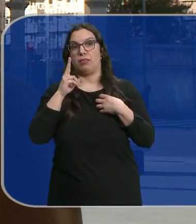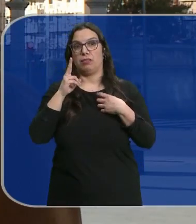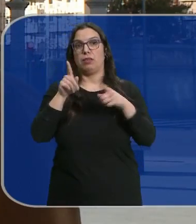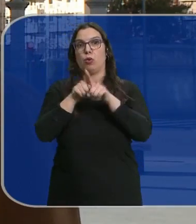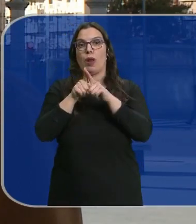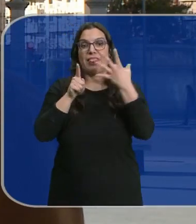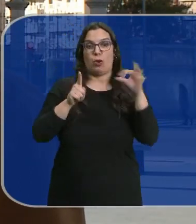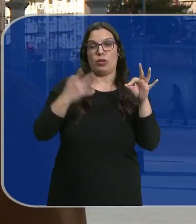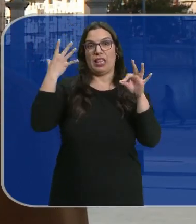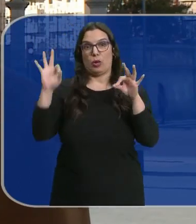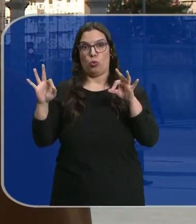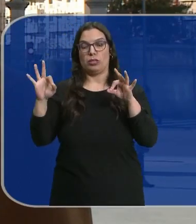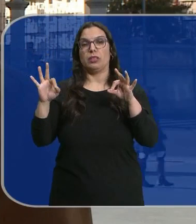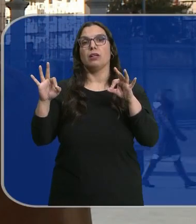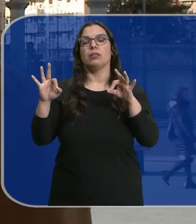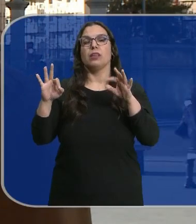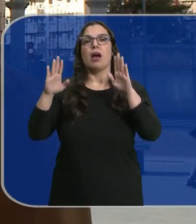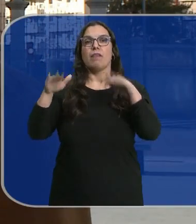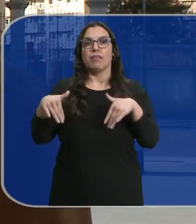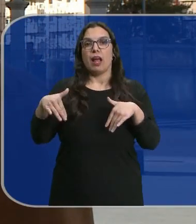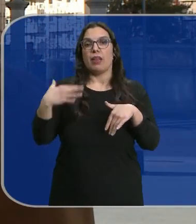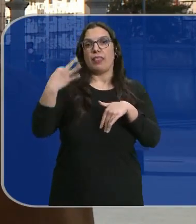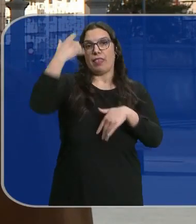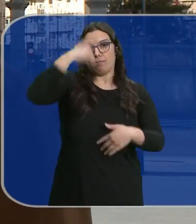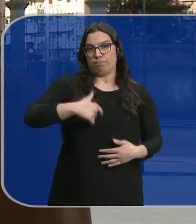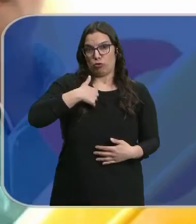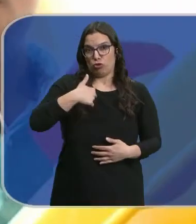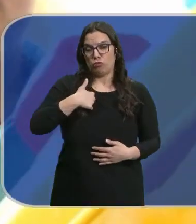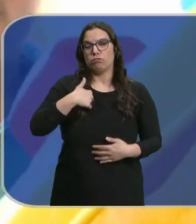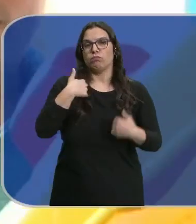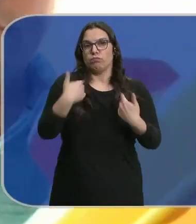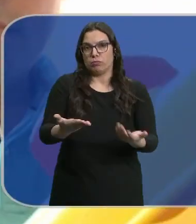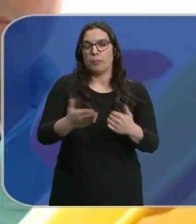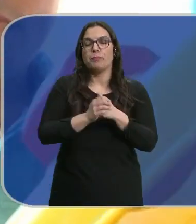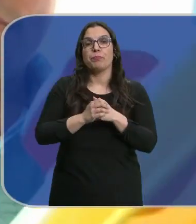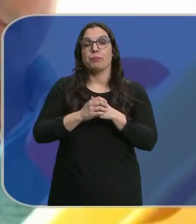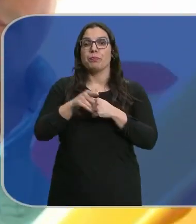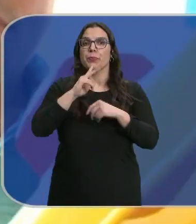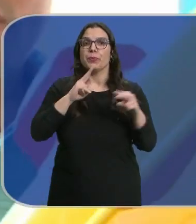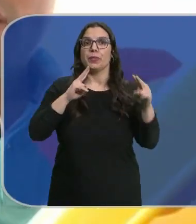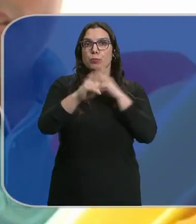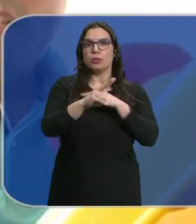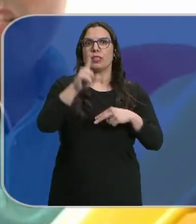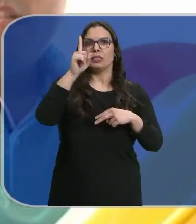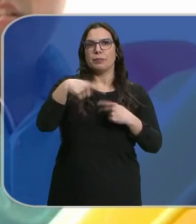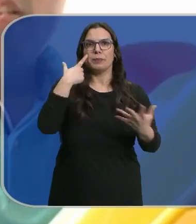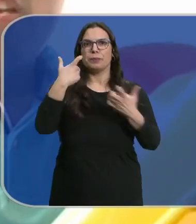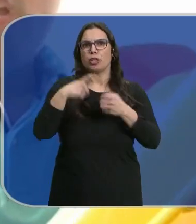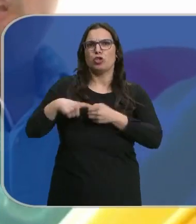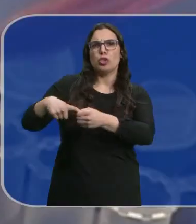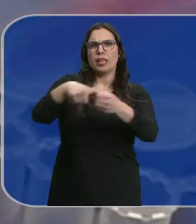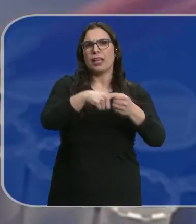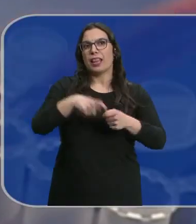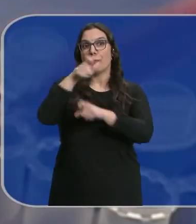de compatibilidad. Deciden hacerle del padre, en este caso que soy yo. Una respuesta que pudieron ver también en la solidaridad